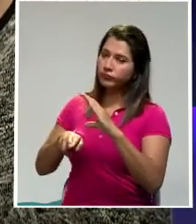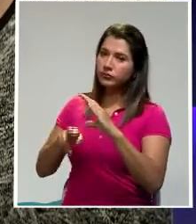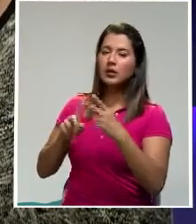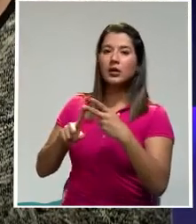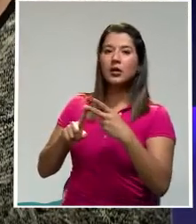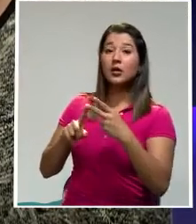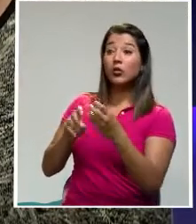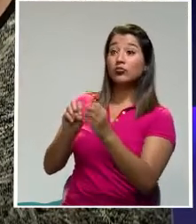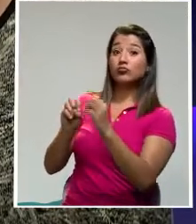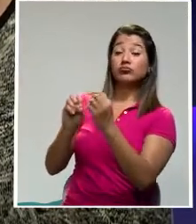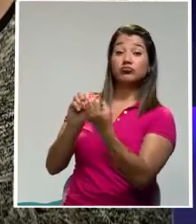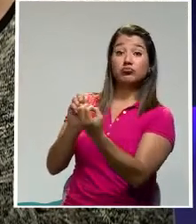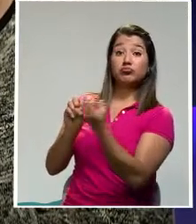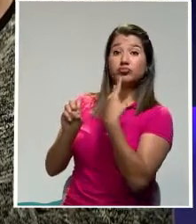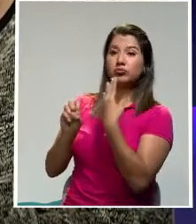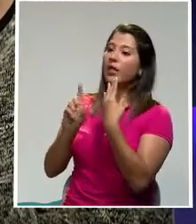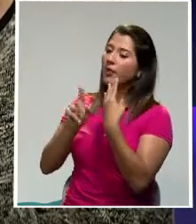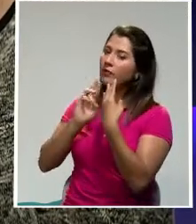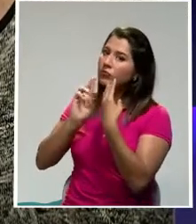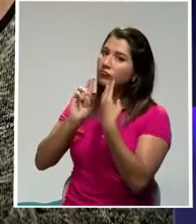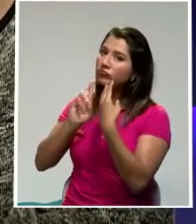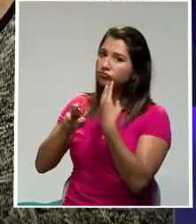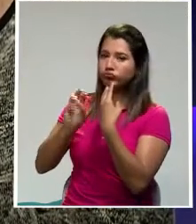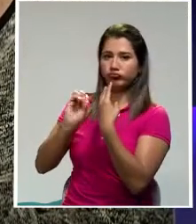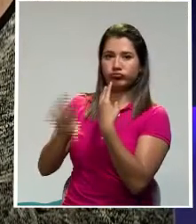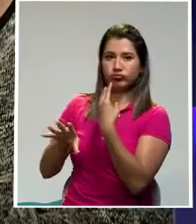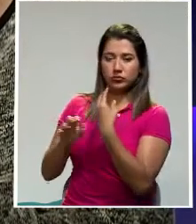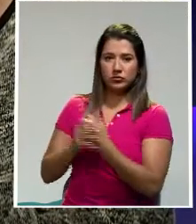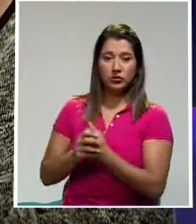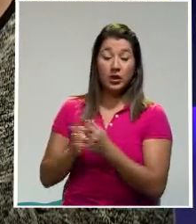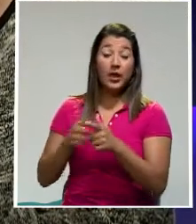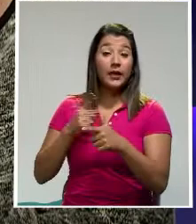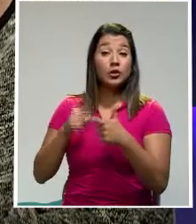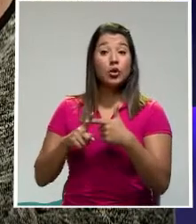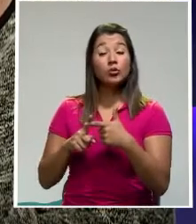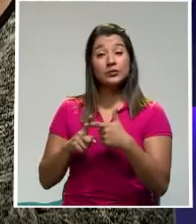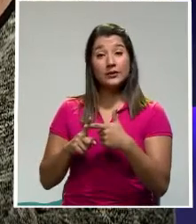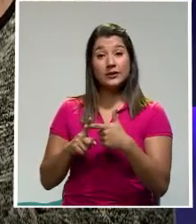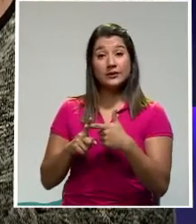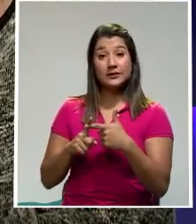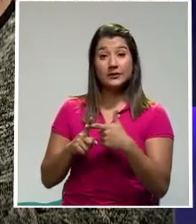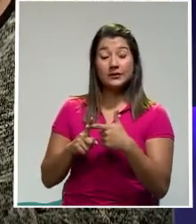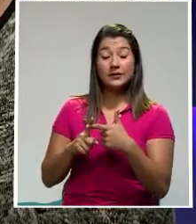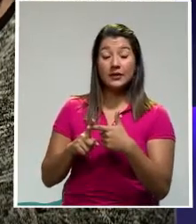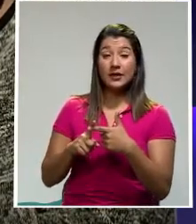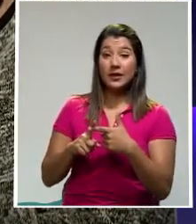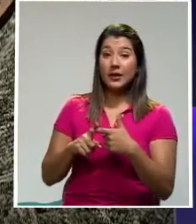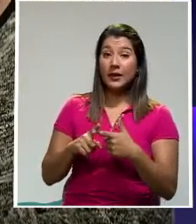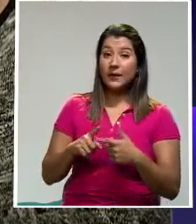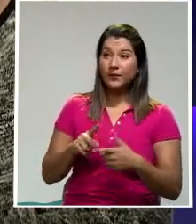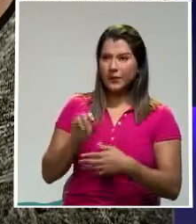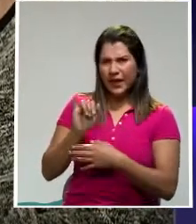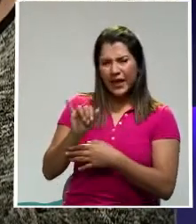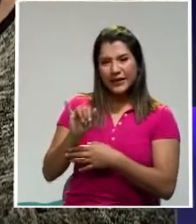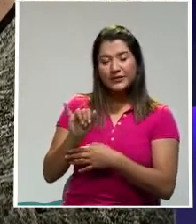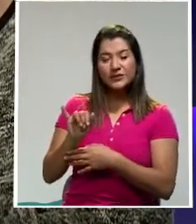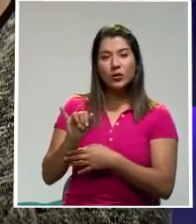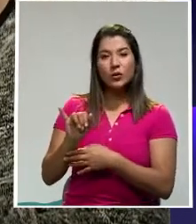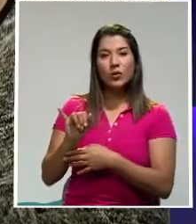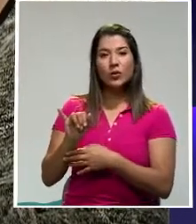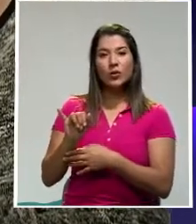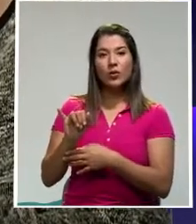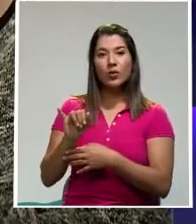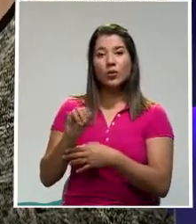chat durante las horas laborales. Entonces, y eso pasa a ser parte